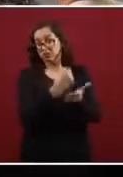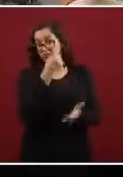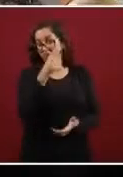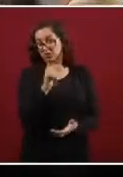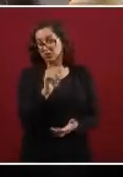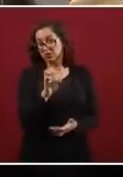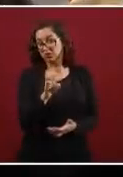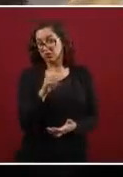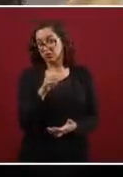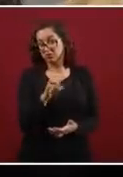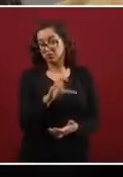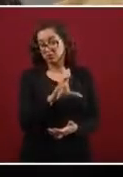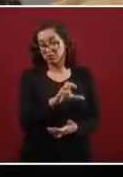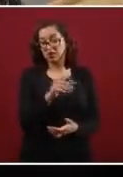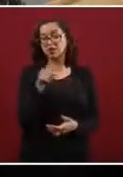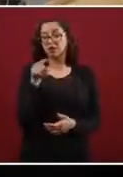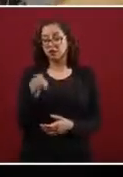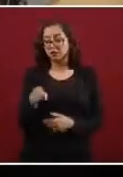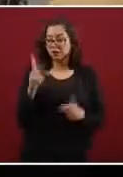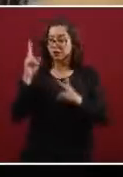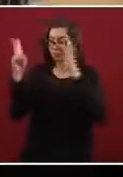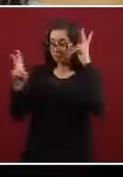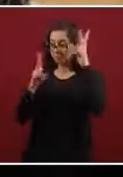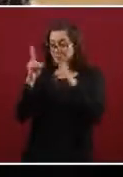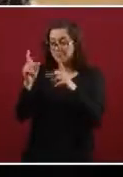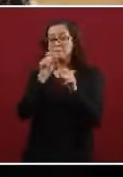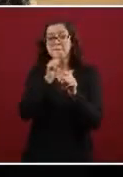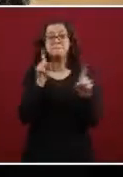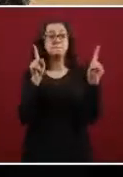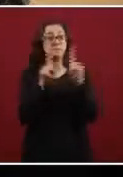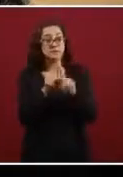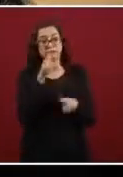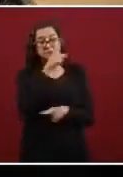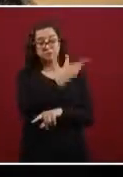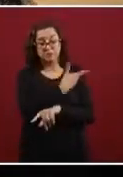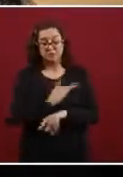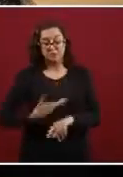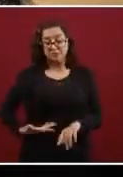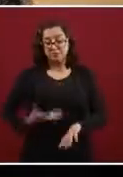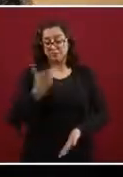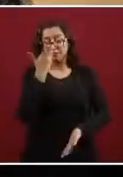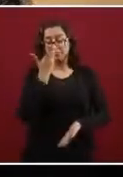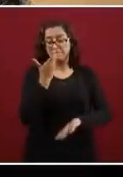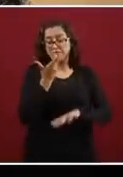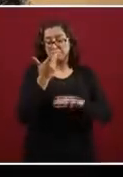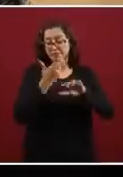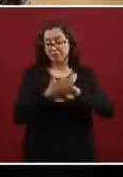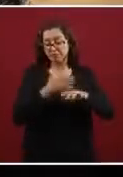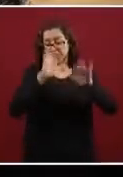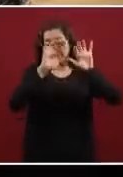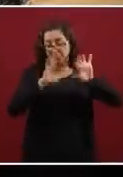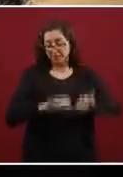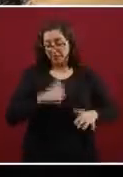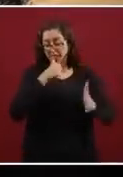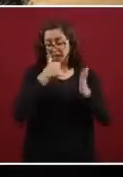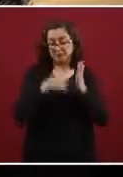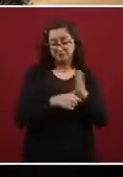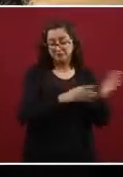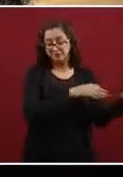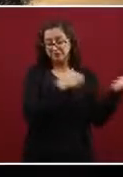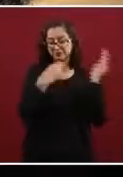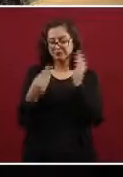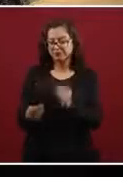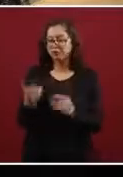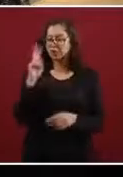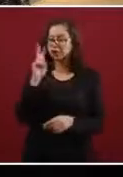seguimiento enviada por el presidente a su visitante disiparon las dudas en cuanto al tamaño del esfuerzo de México. En